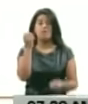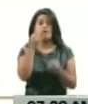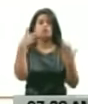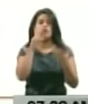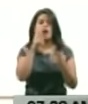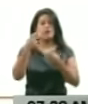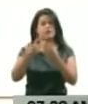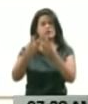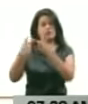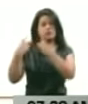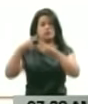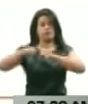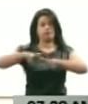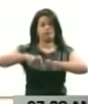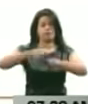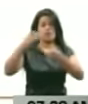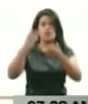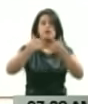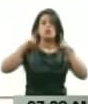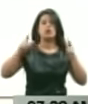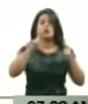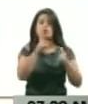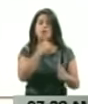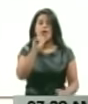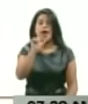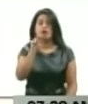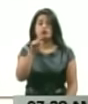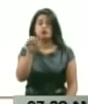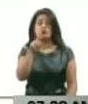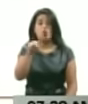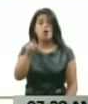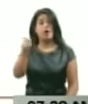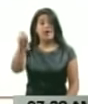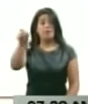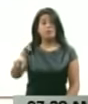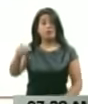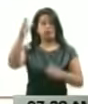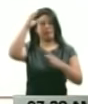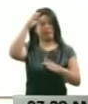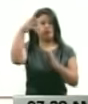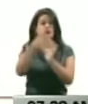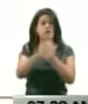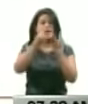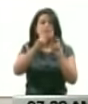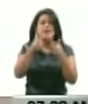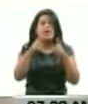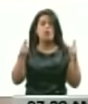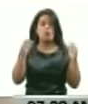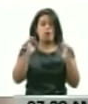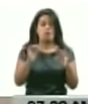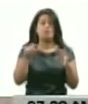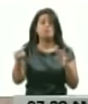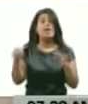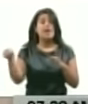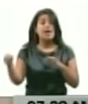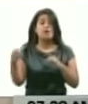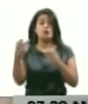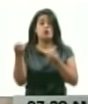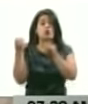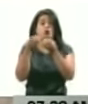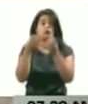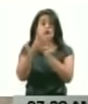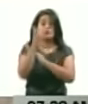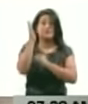antropolingüista Esteban Emilio Mosongi, que nos habló sobre la literatura escrita en los pueblos indígenas de Venezuela, la investigadora